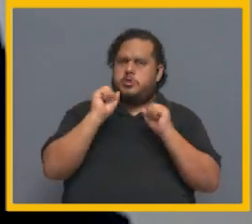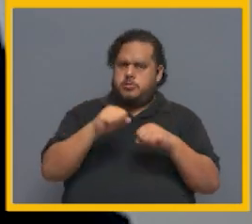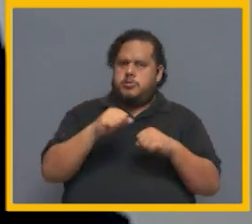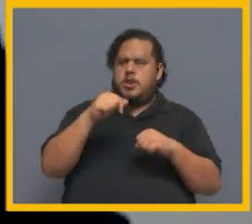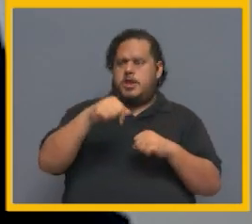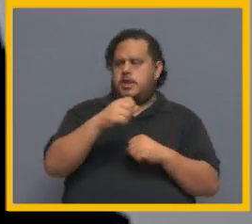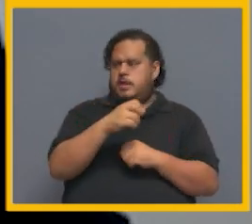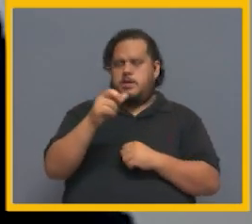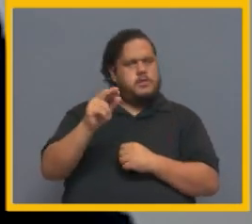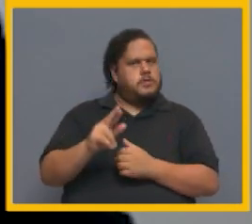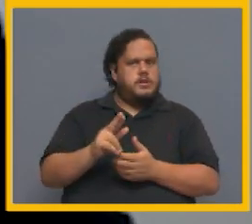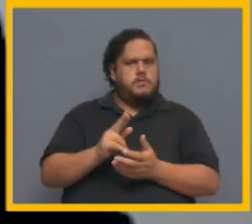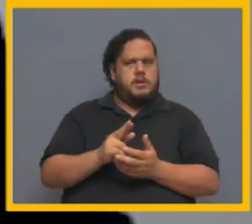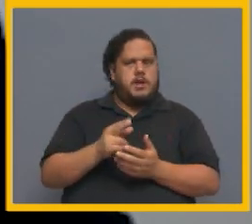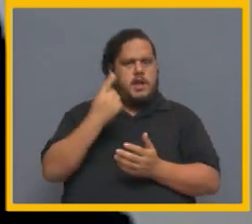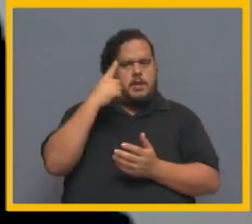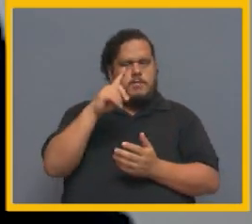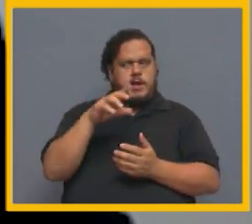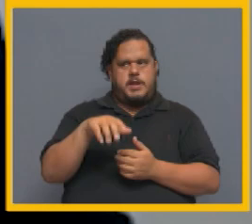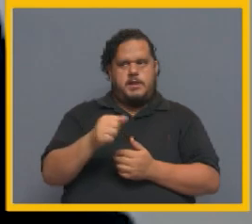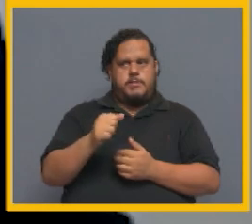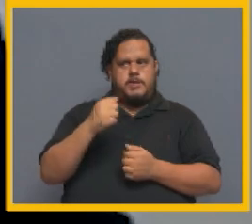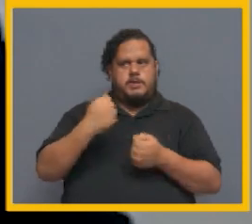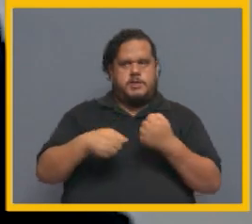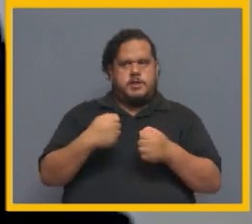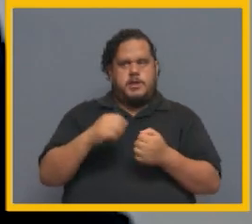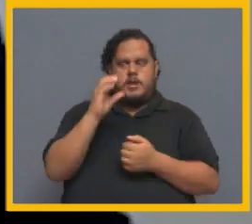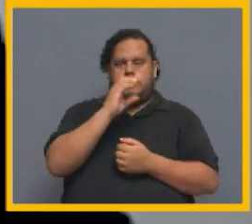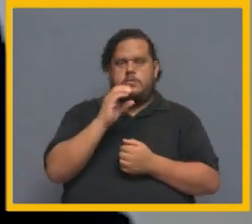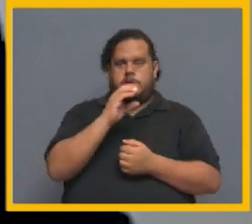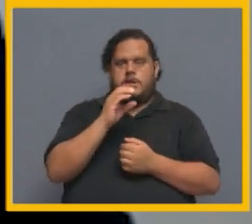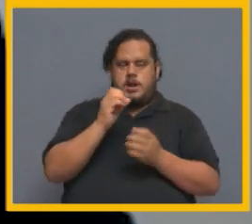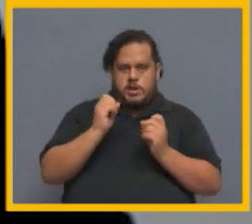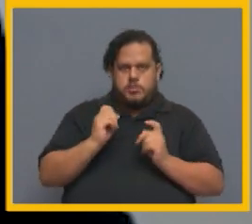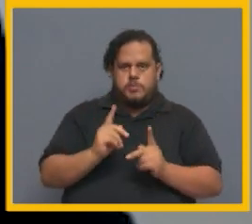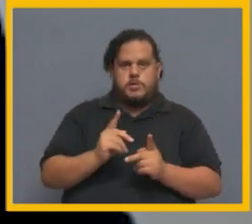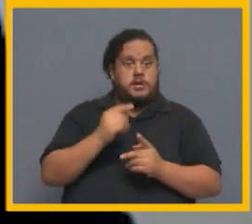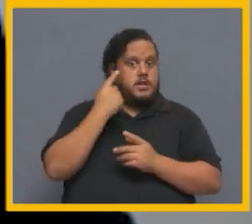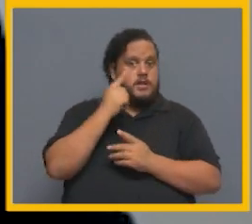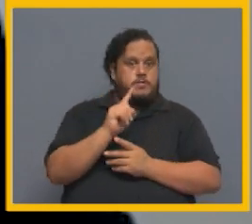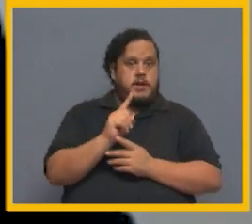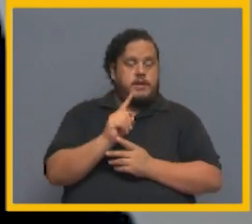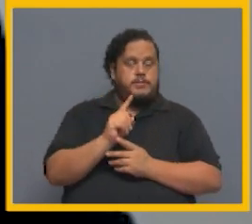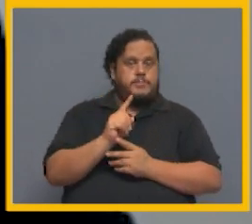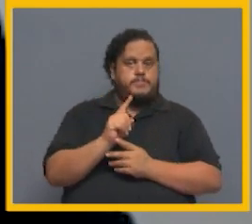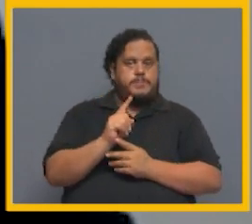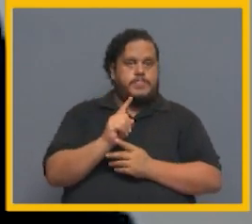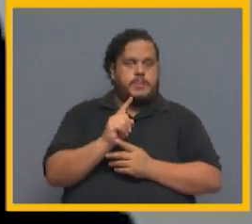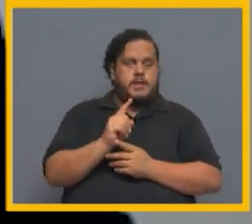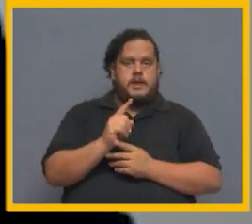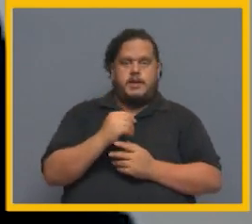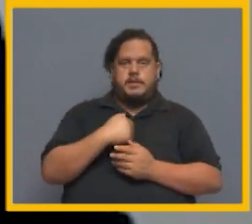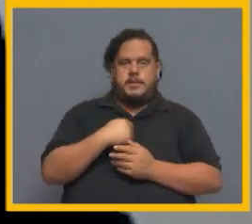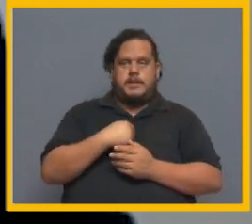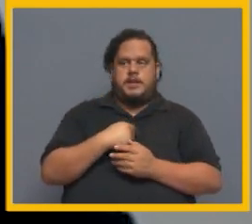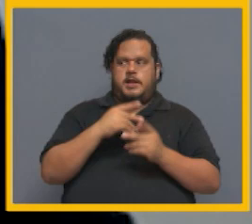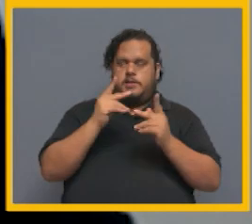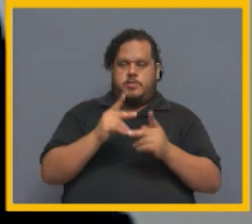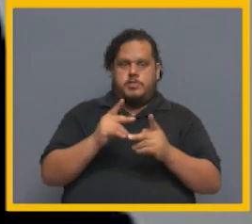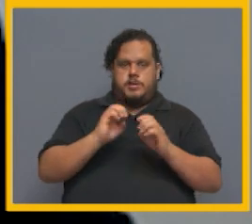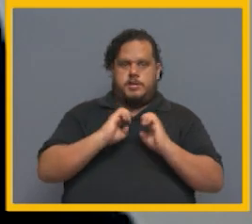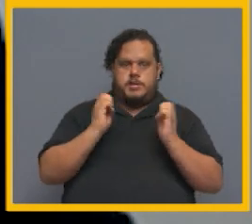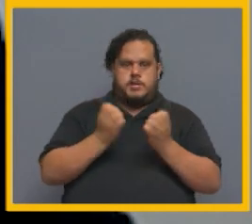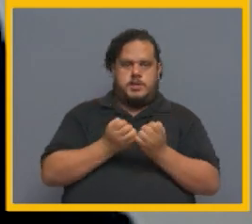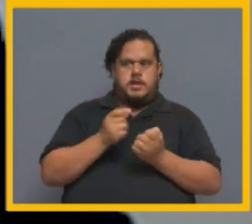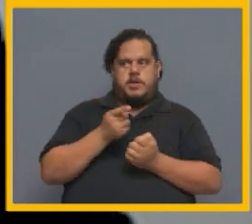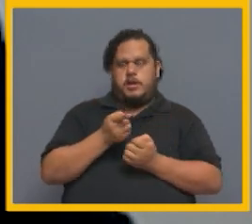Costa Rica para el mes de septiembre buscar las opciones para contar con público en los estadios. Obviamente esto